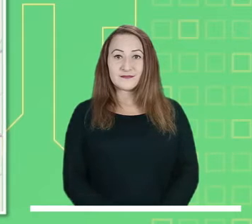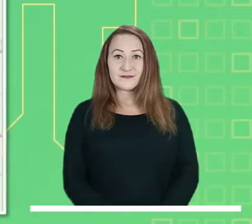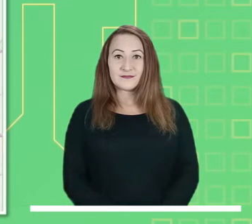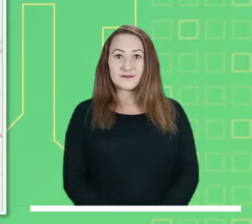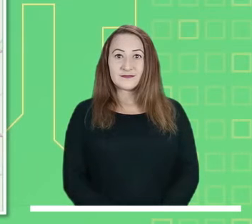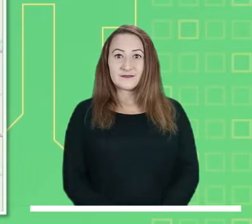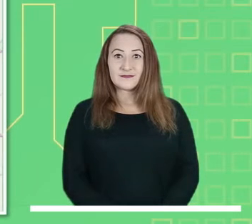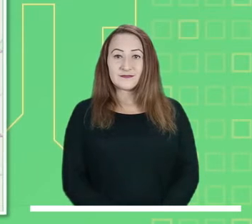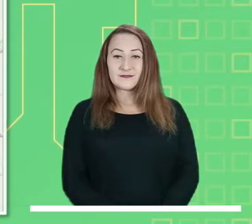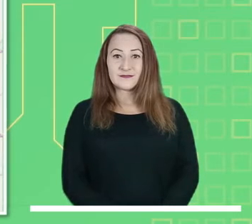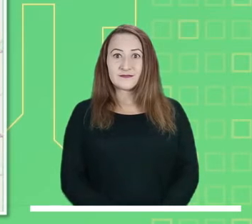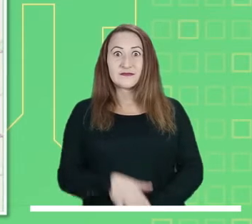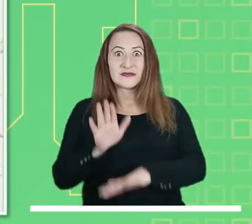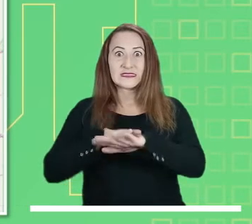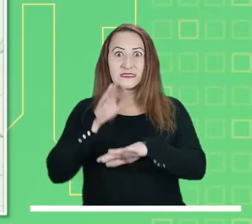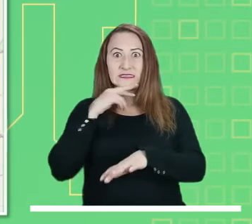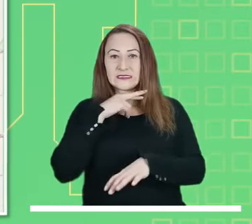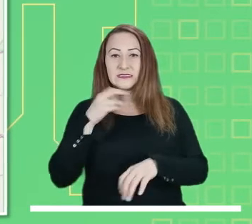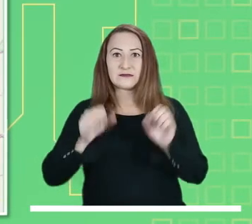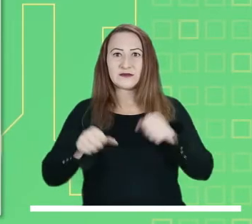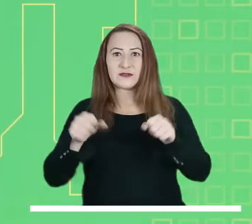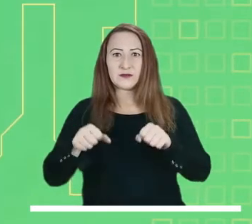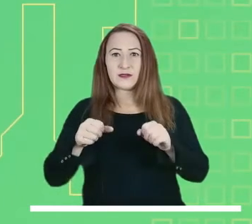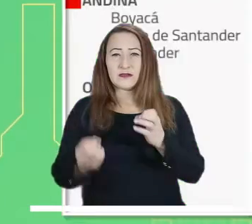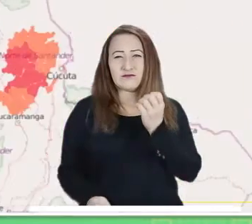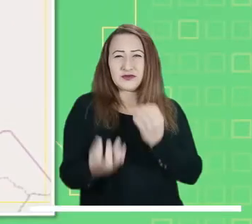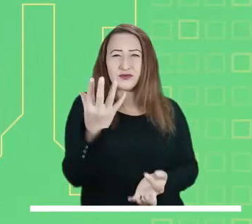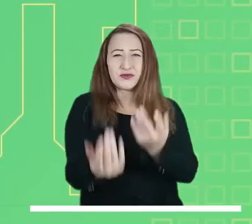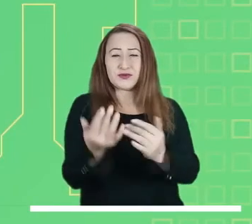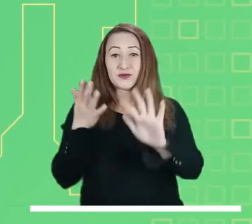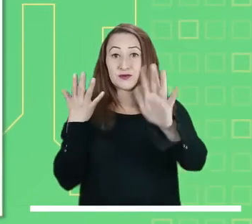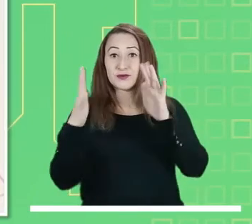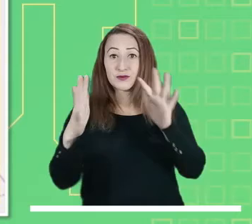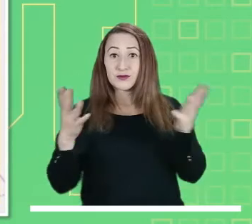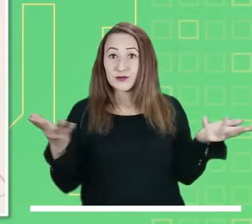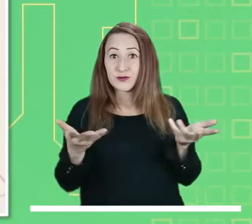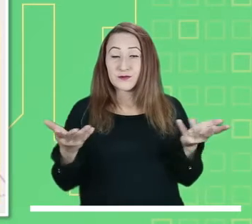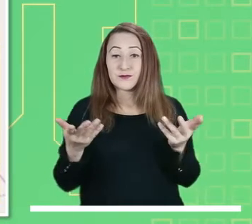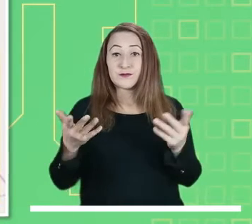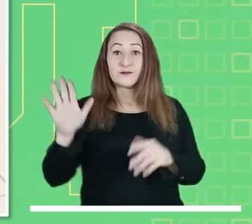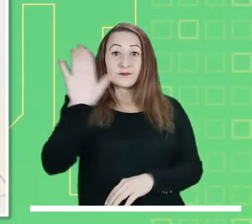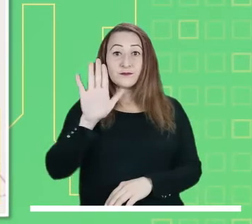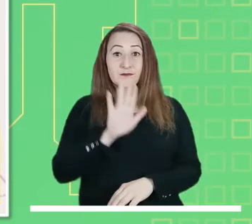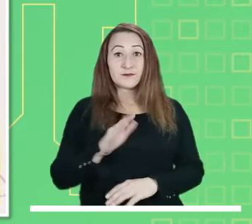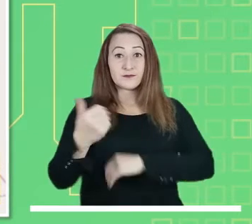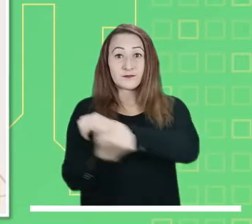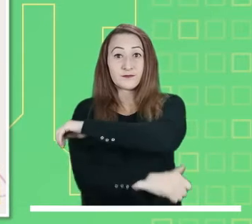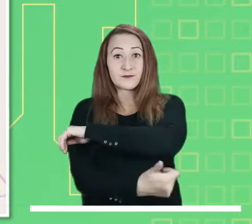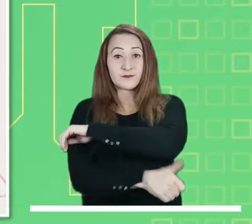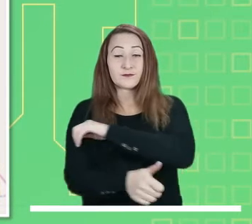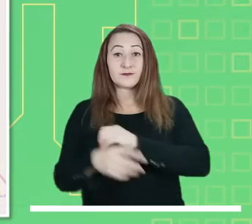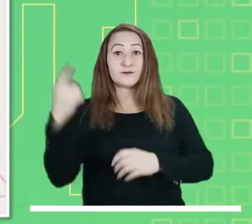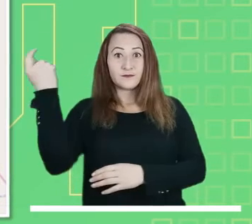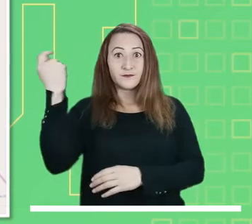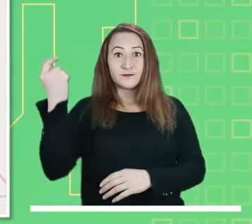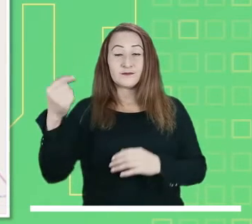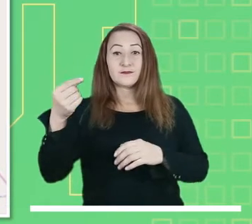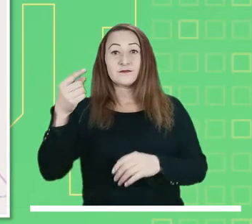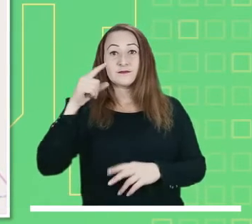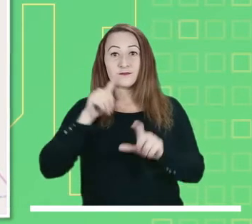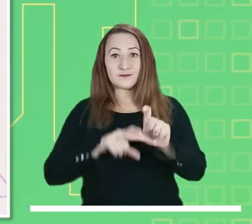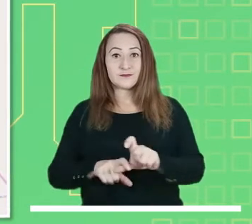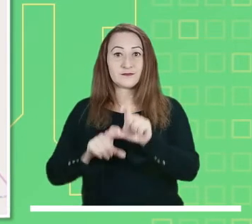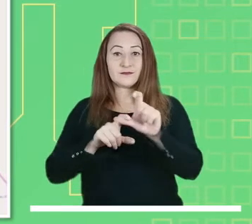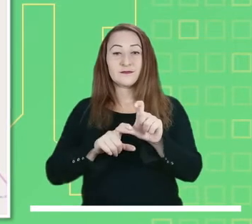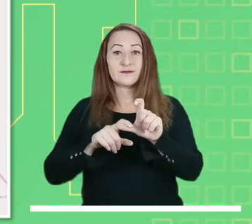Océano Pacífico en el departamento de Nariño. Alerta roja por probabilidad de incendios en la cobertura vegetal de los departamentos